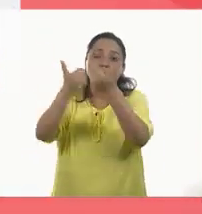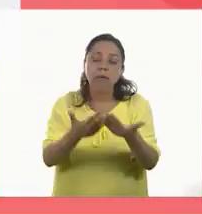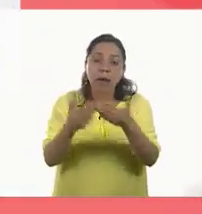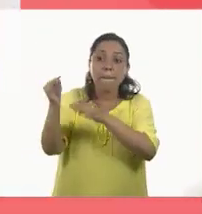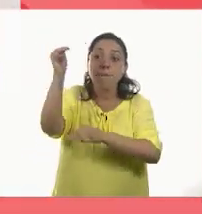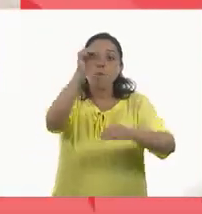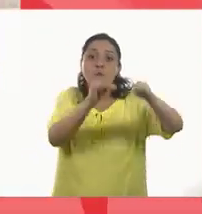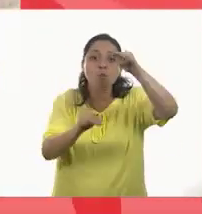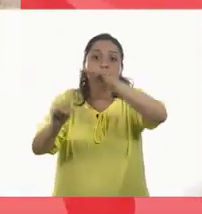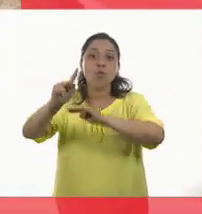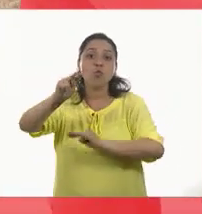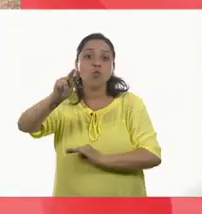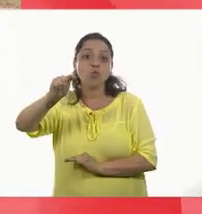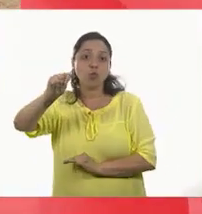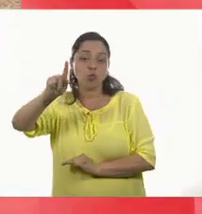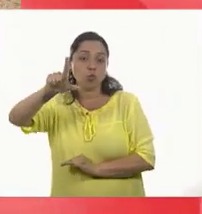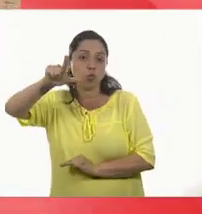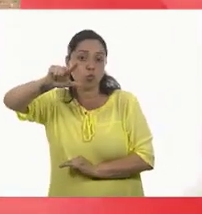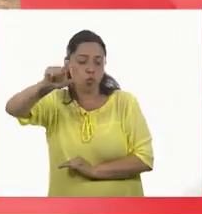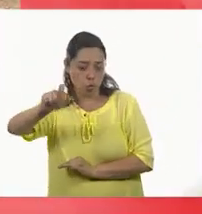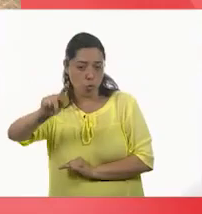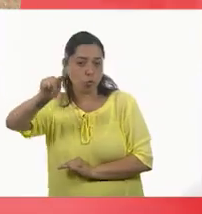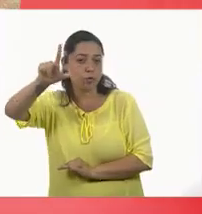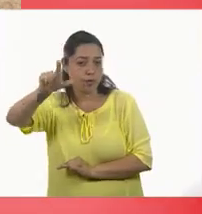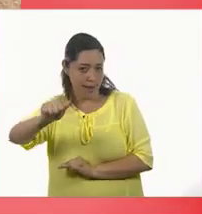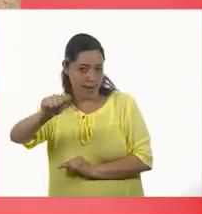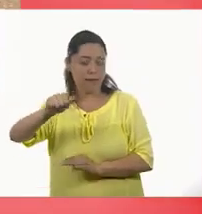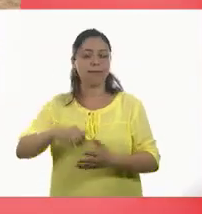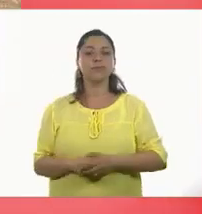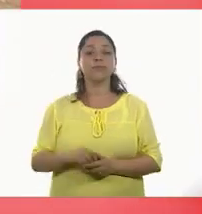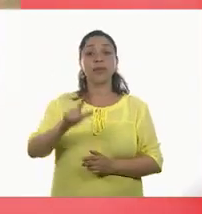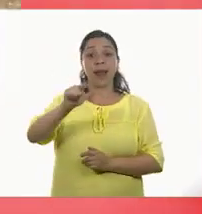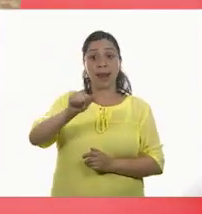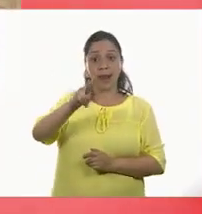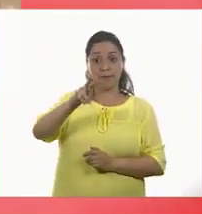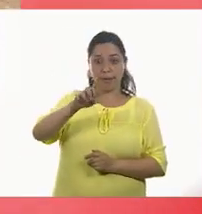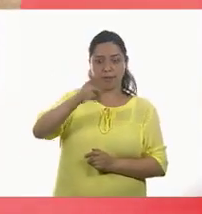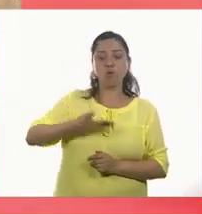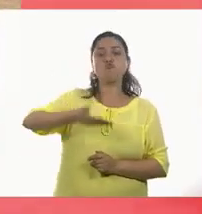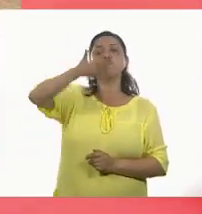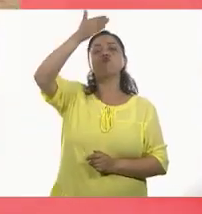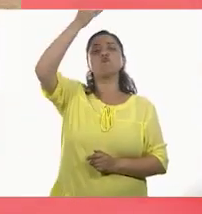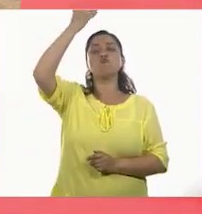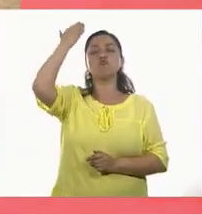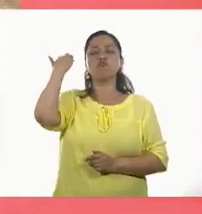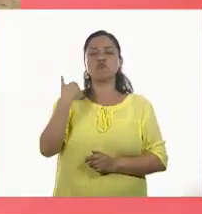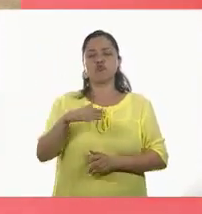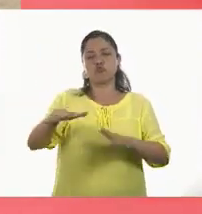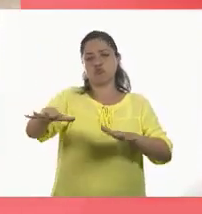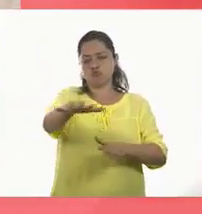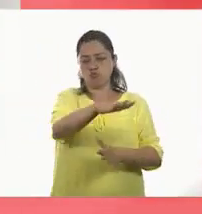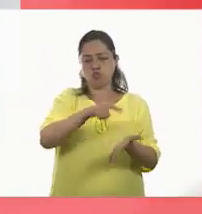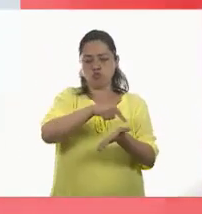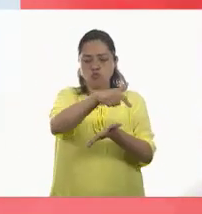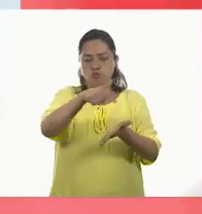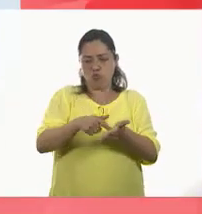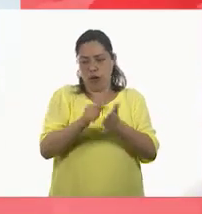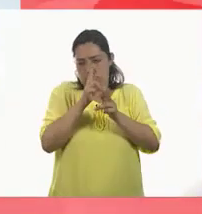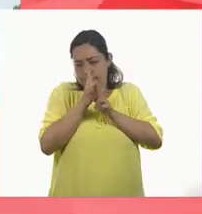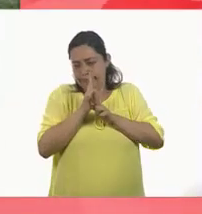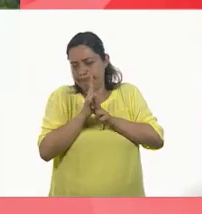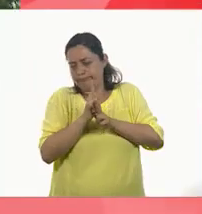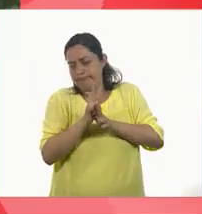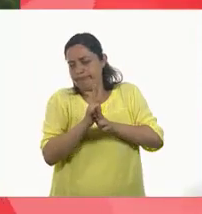montañas de Tuxtla. La Venta fue también un centro ceremonial donde se encontraron ofrendas enterradas,